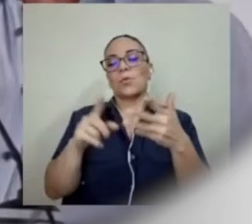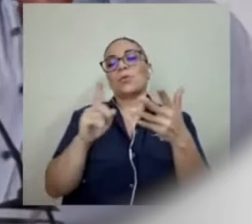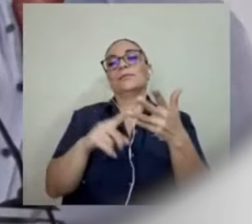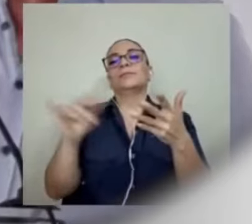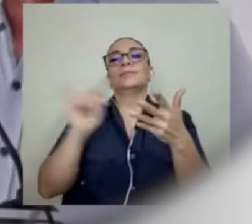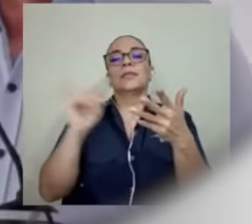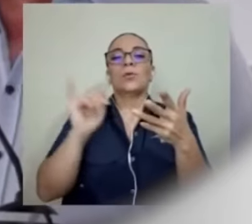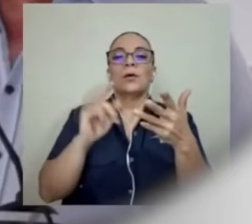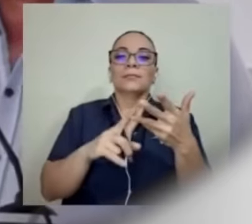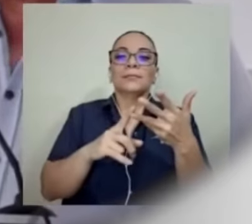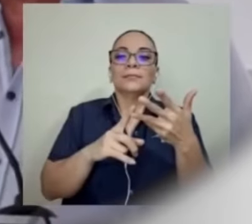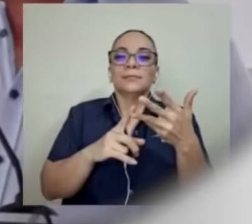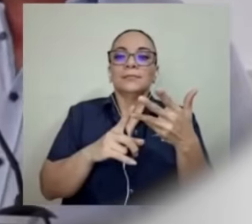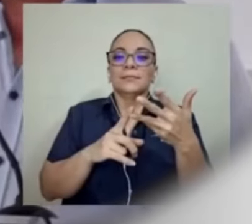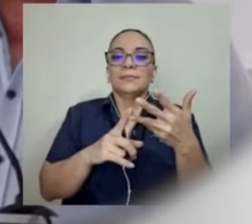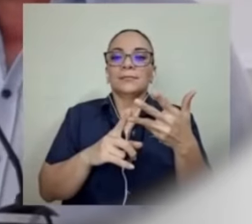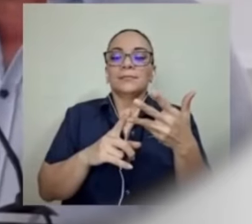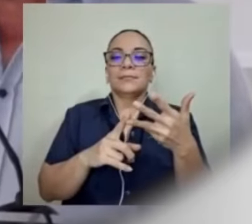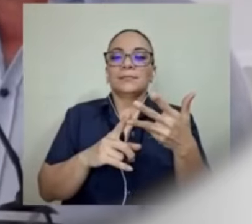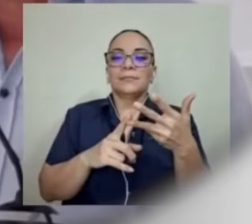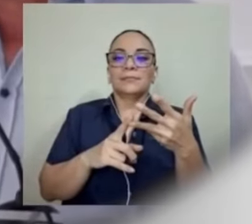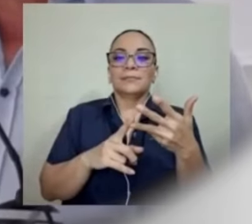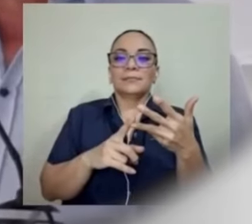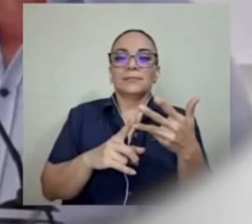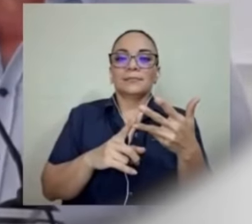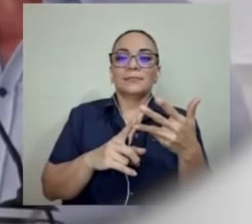mismo de ahí, el